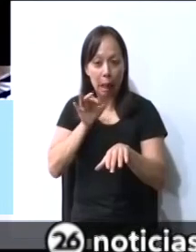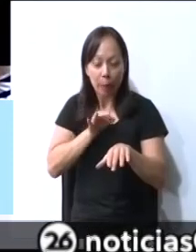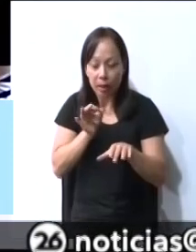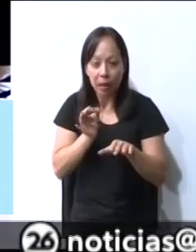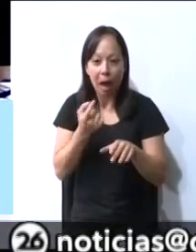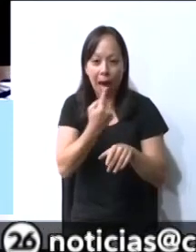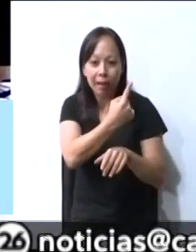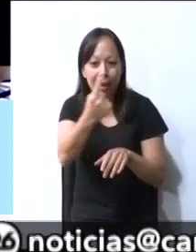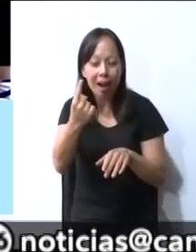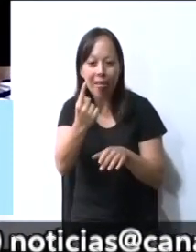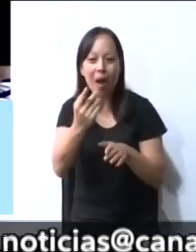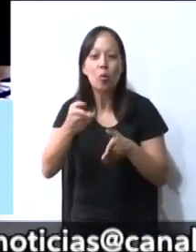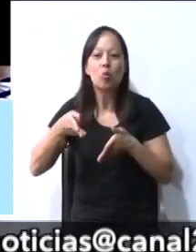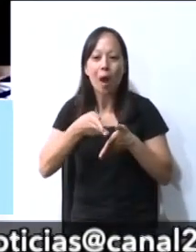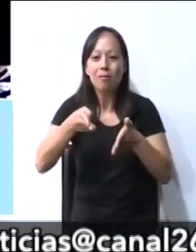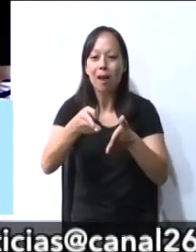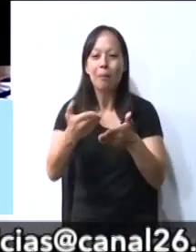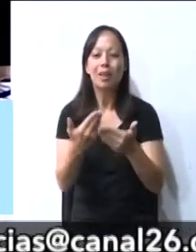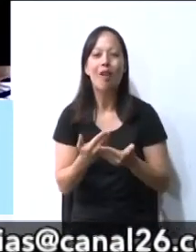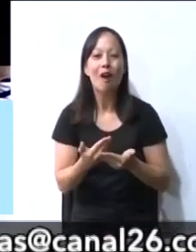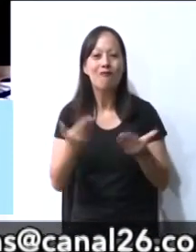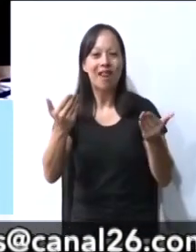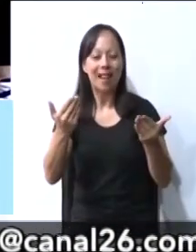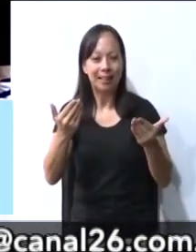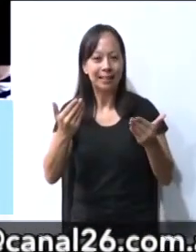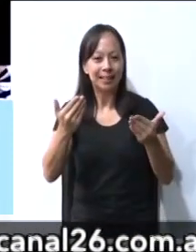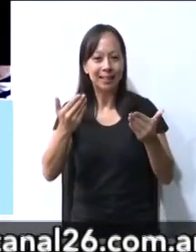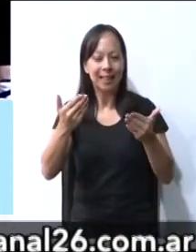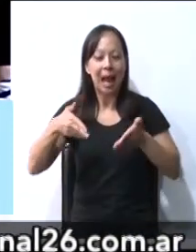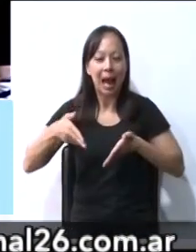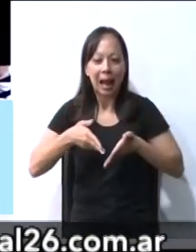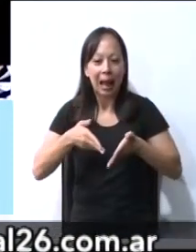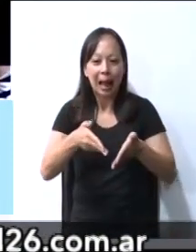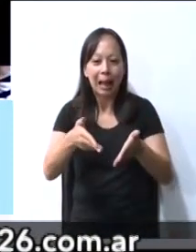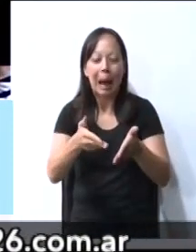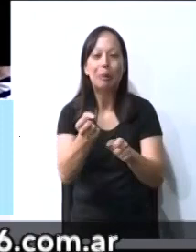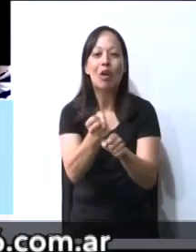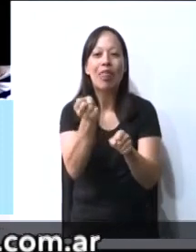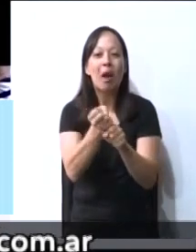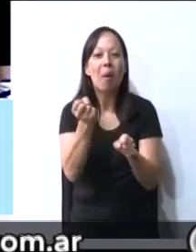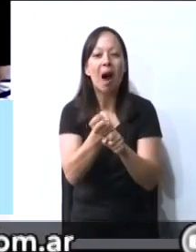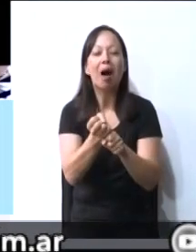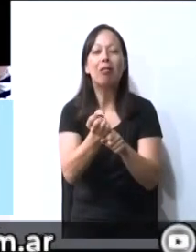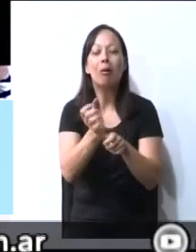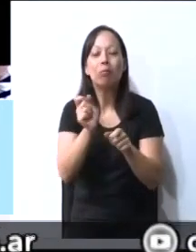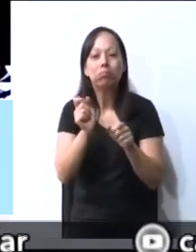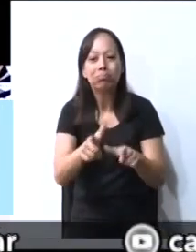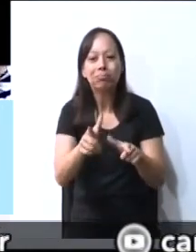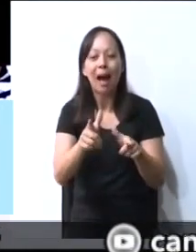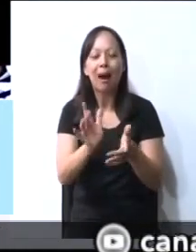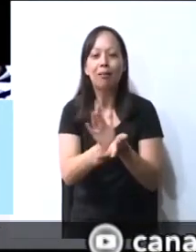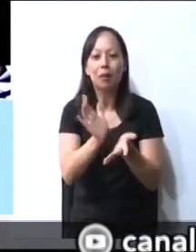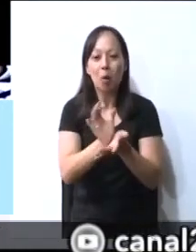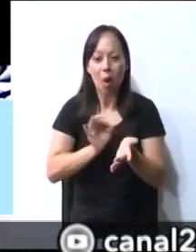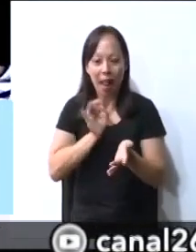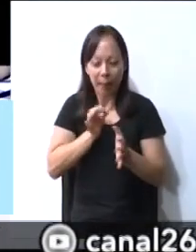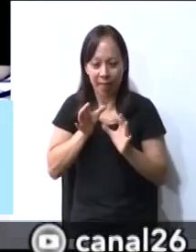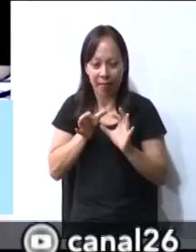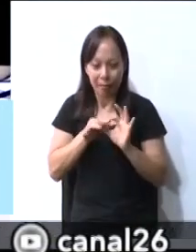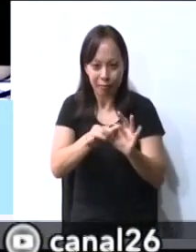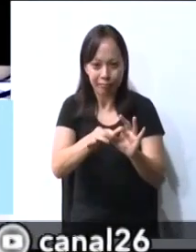tu camino hacia la felicidad. El trabajo es el derecho a sostenerte en la vida y contribuir al bien común.